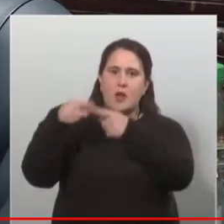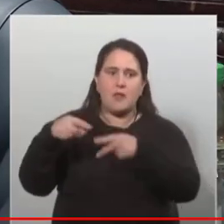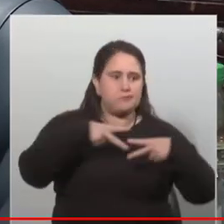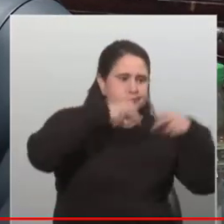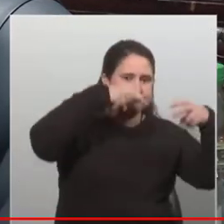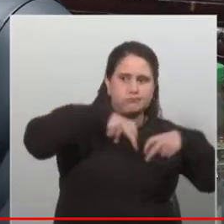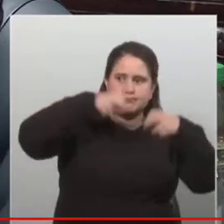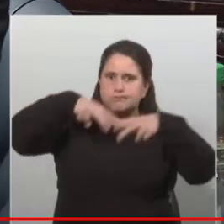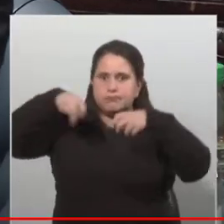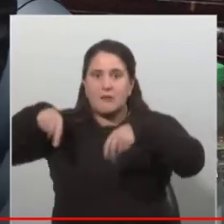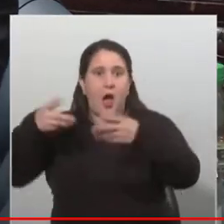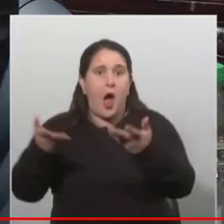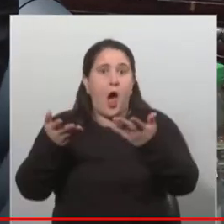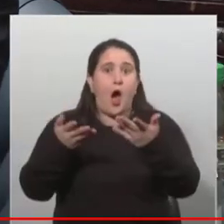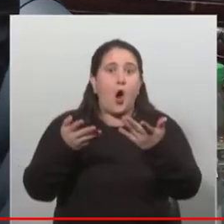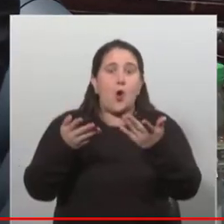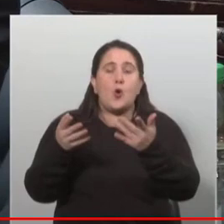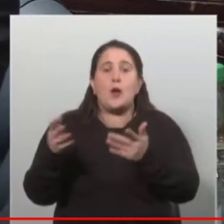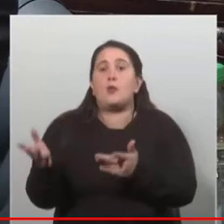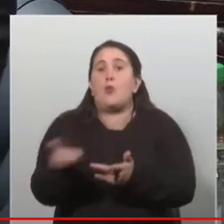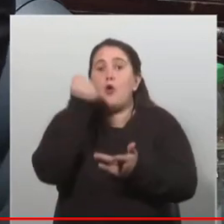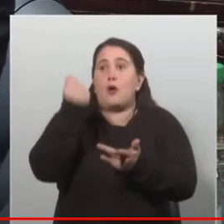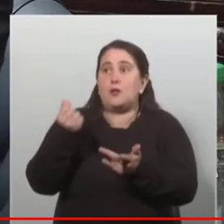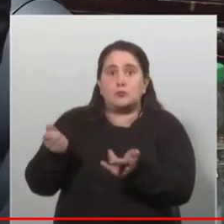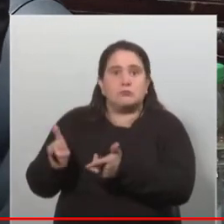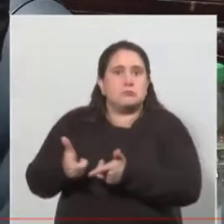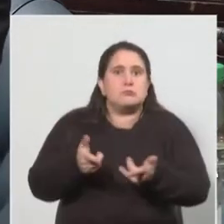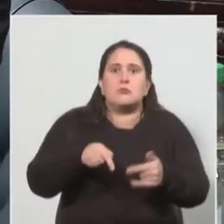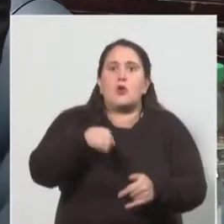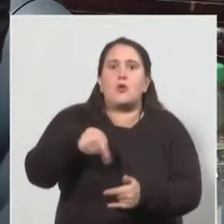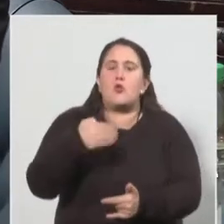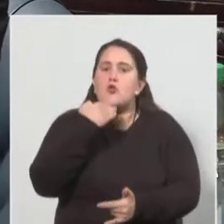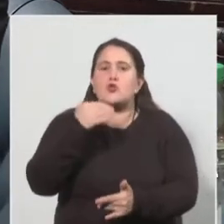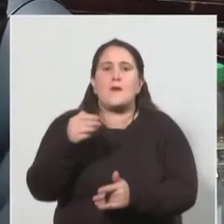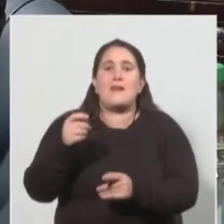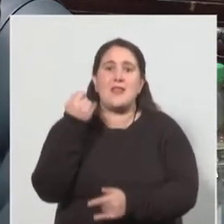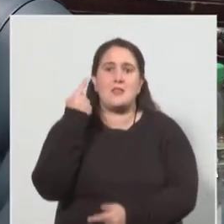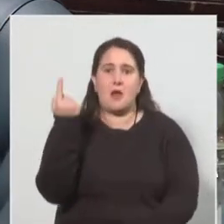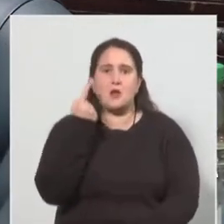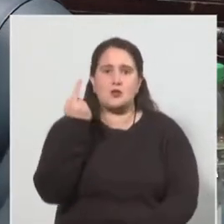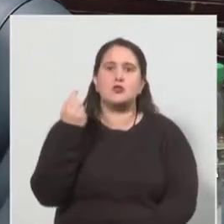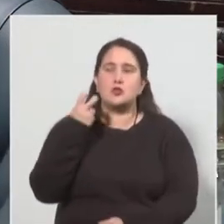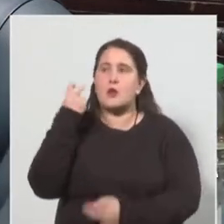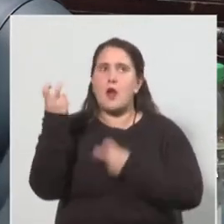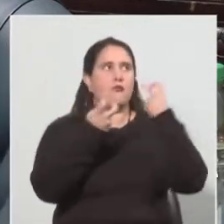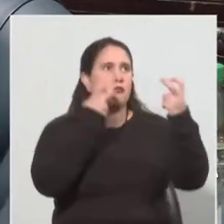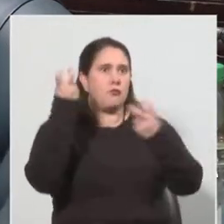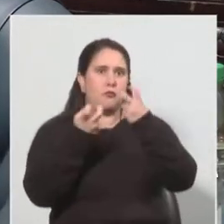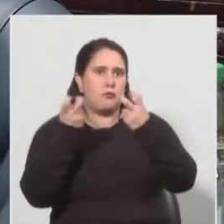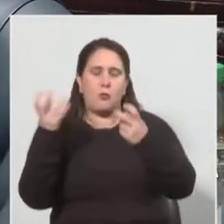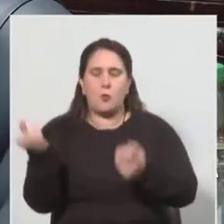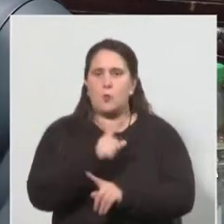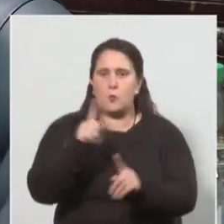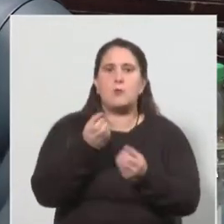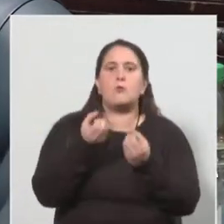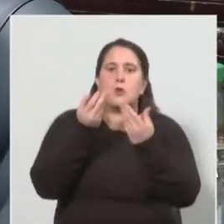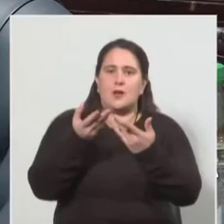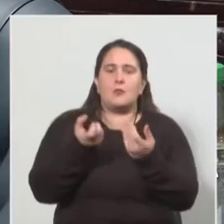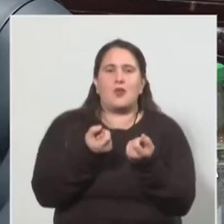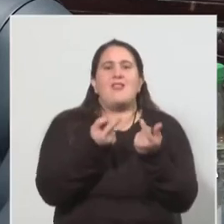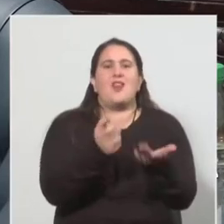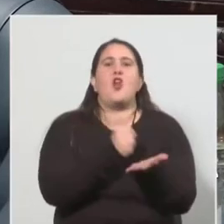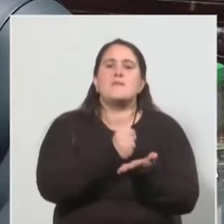Hoy continúa prófugo de la justicia internacional, entre otras cosas, gracias a que se le expidió y obtuvo